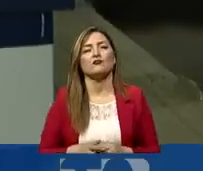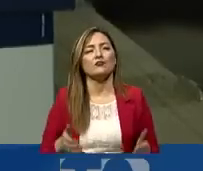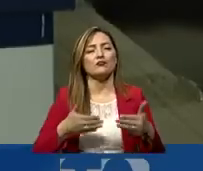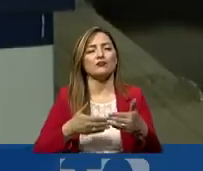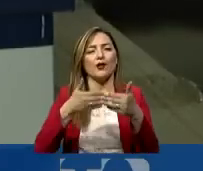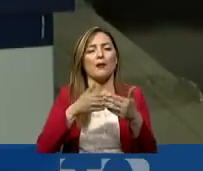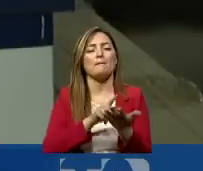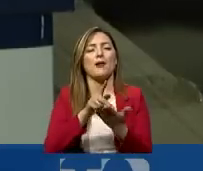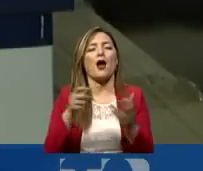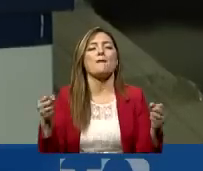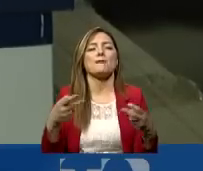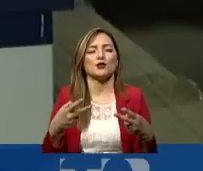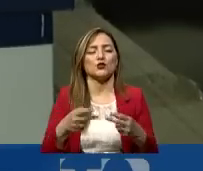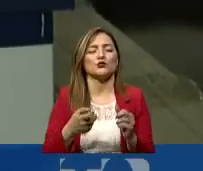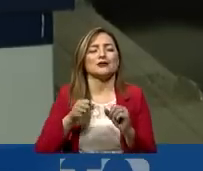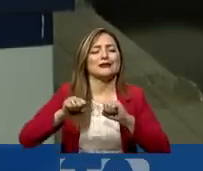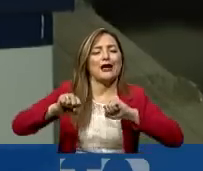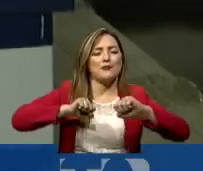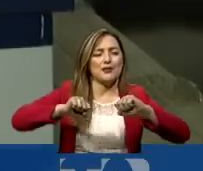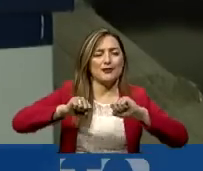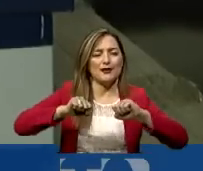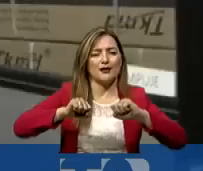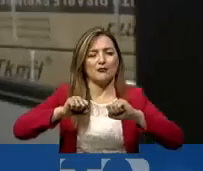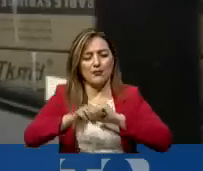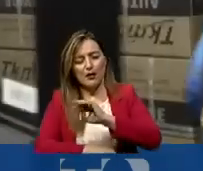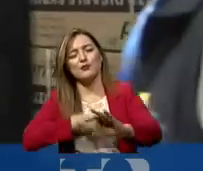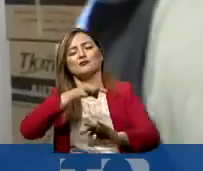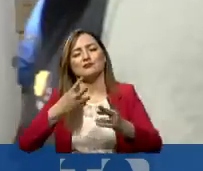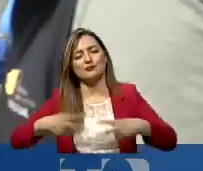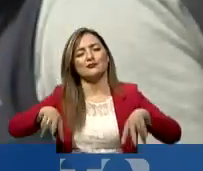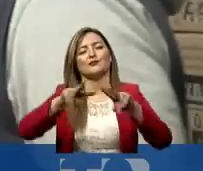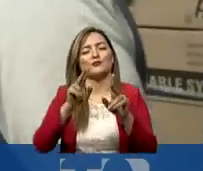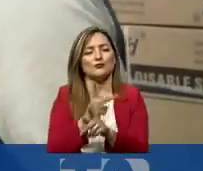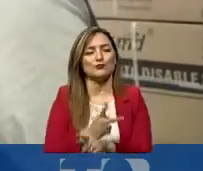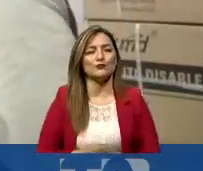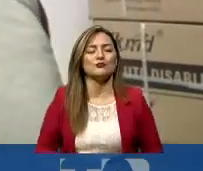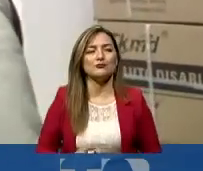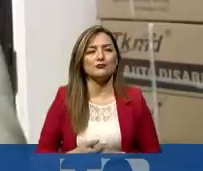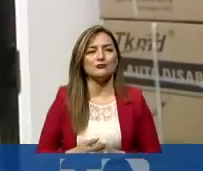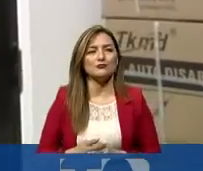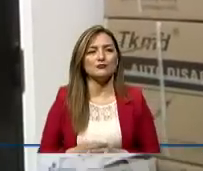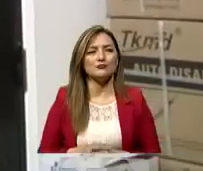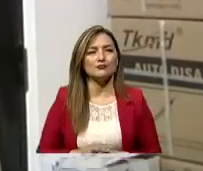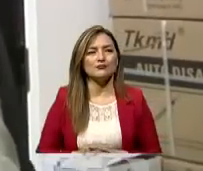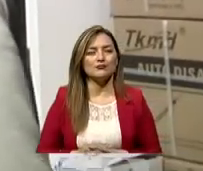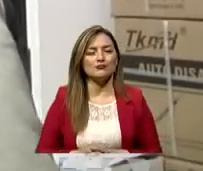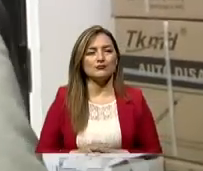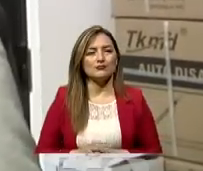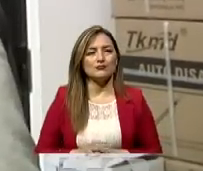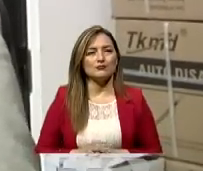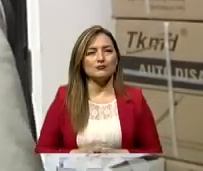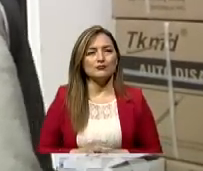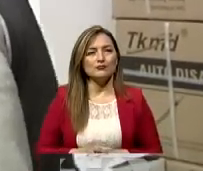estaban aseguradas, por lo que se iniciaron los trámites para que se restituya el valor de los productos. En Quito,